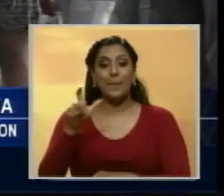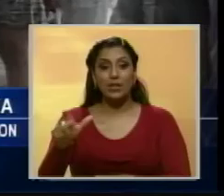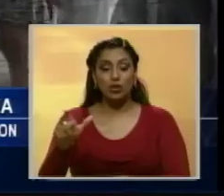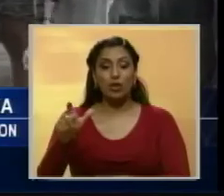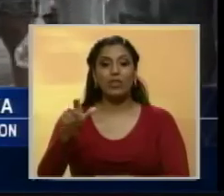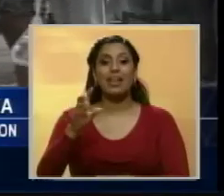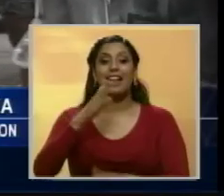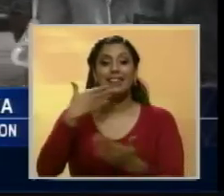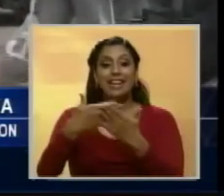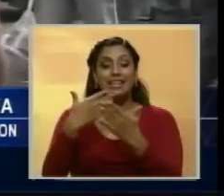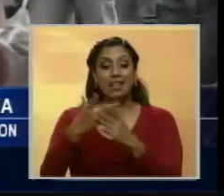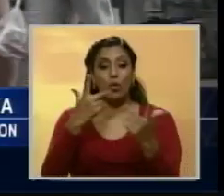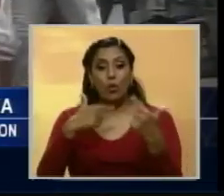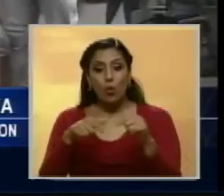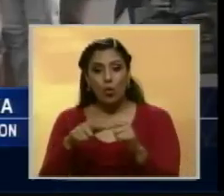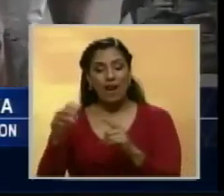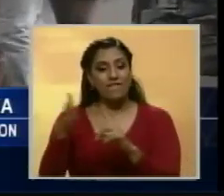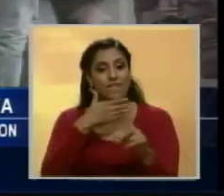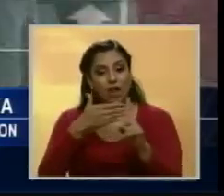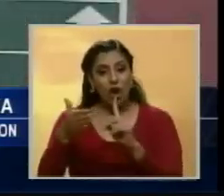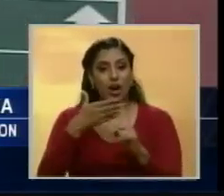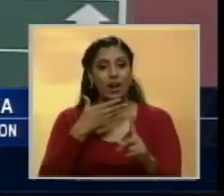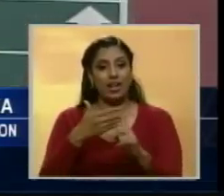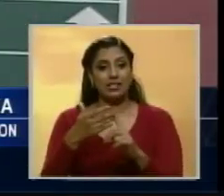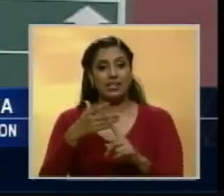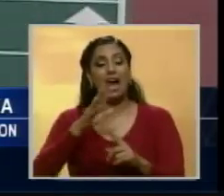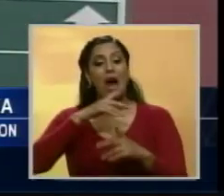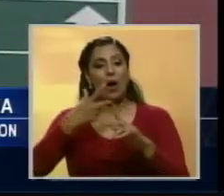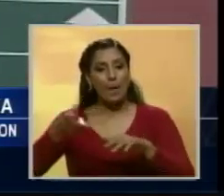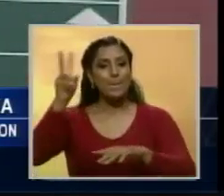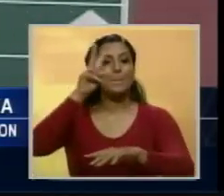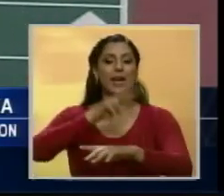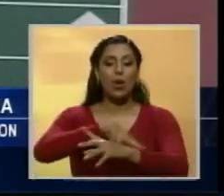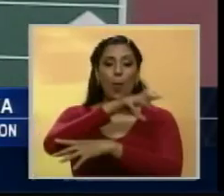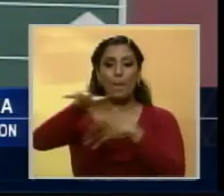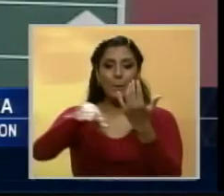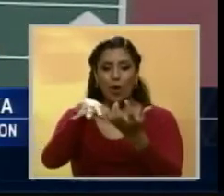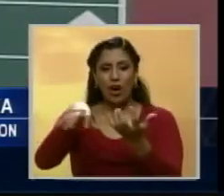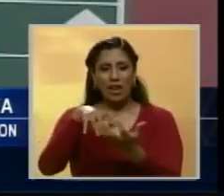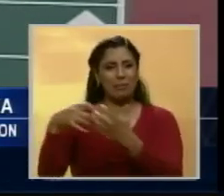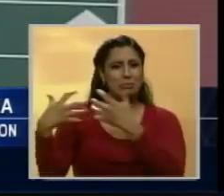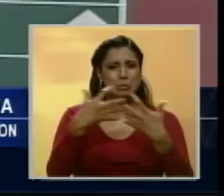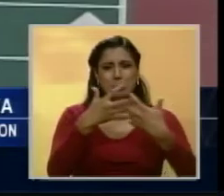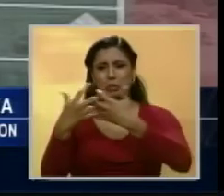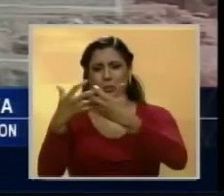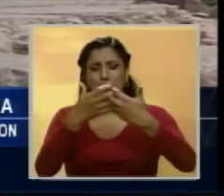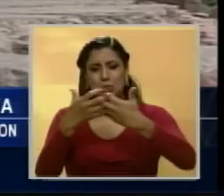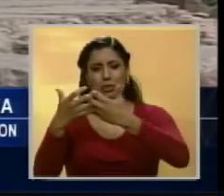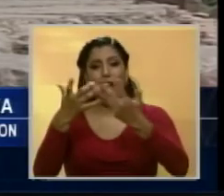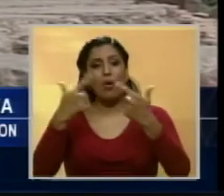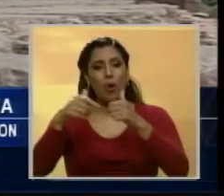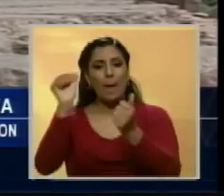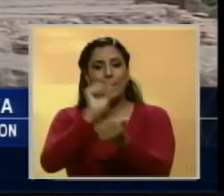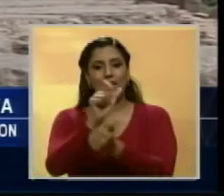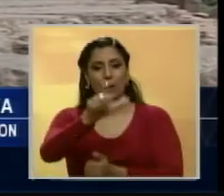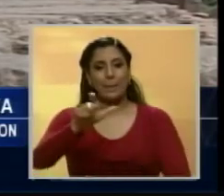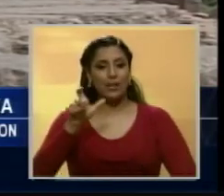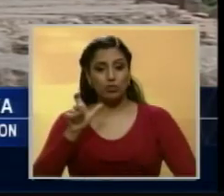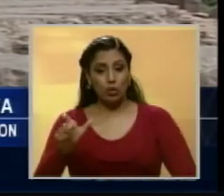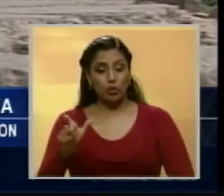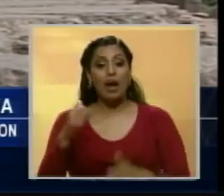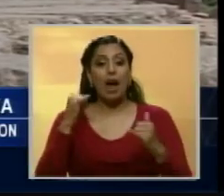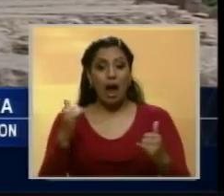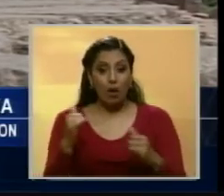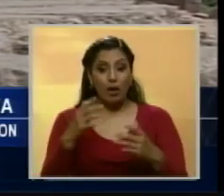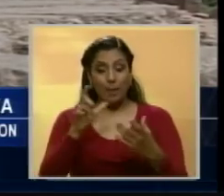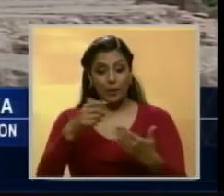según testigos, su accionar fue violento y desencadenando lo que generó enfrentamientos que provocaron la detención de varias personas. Los